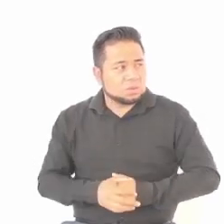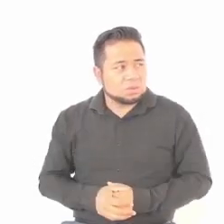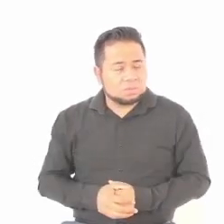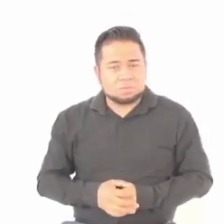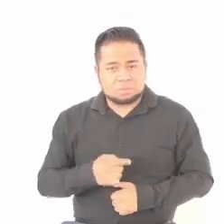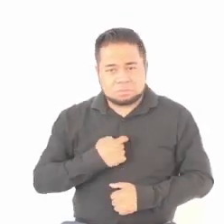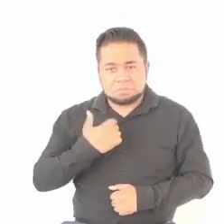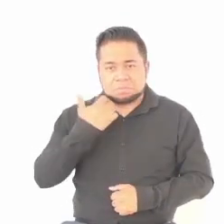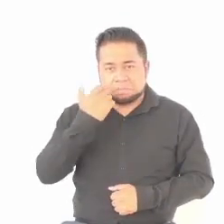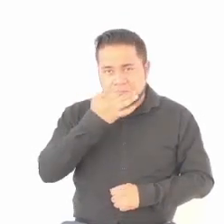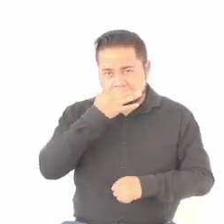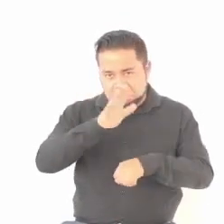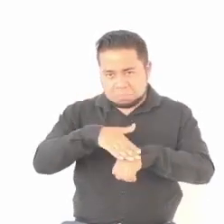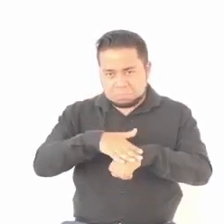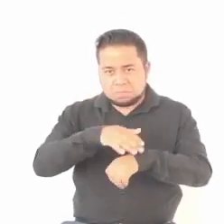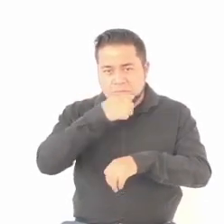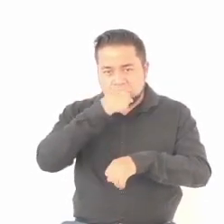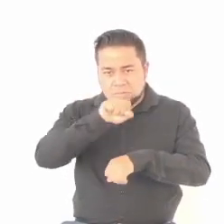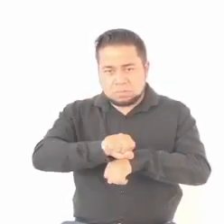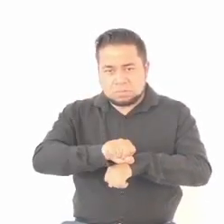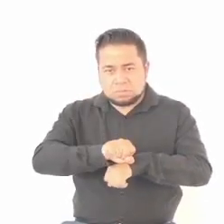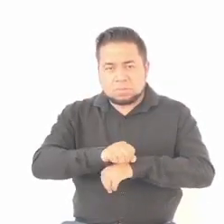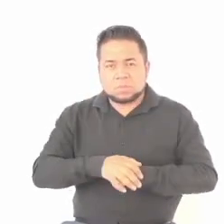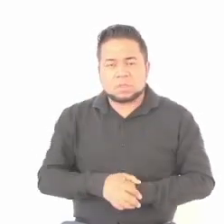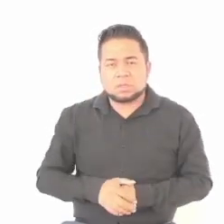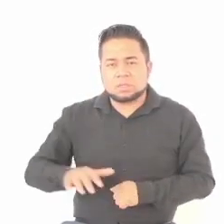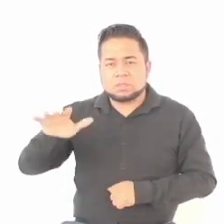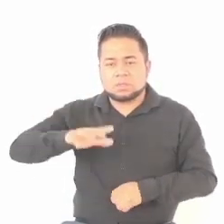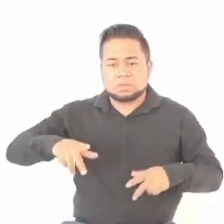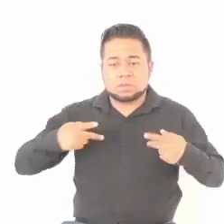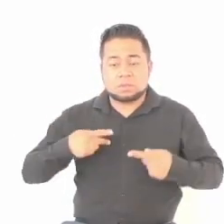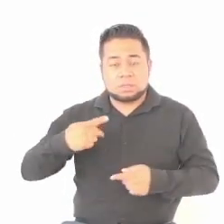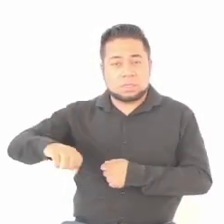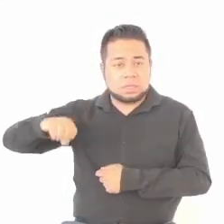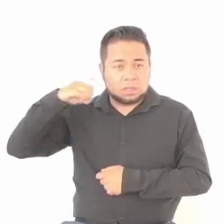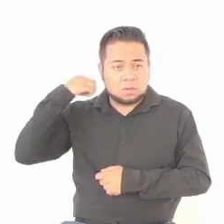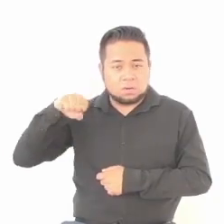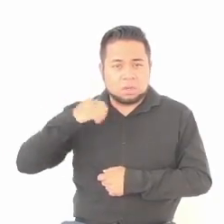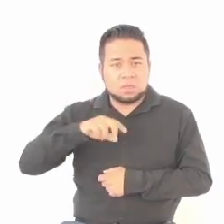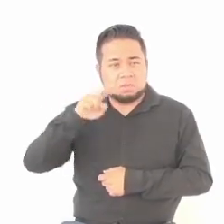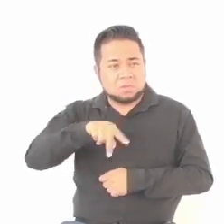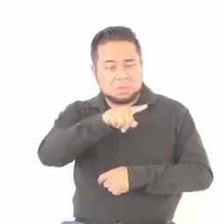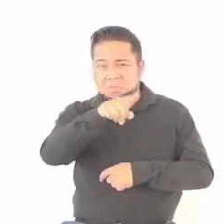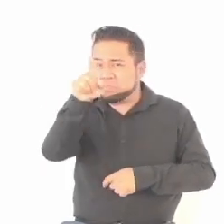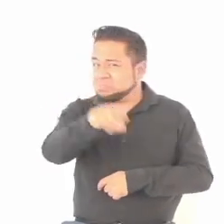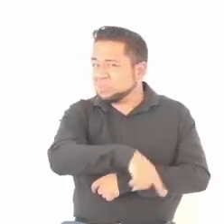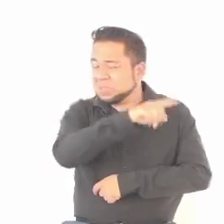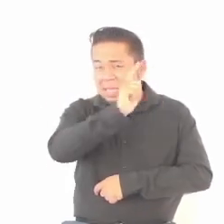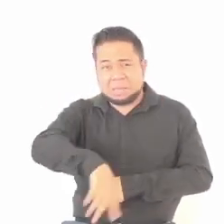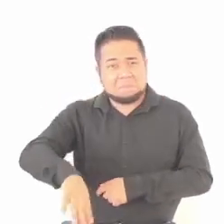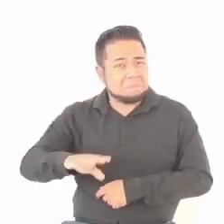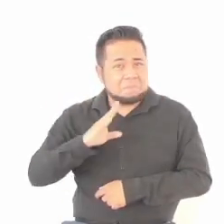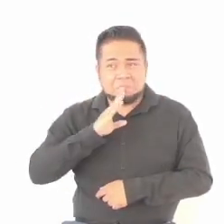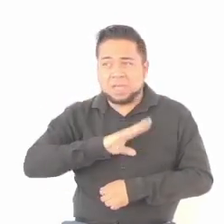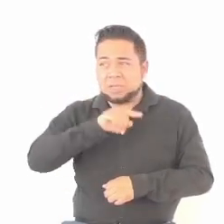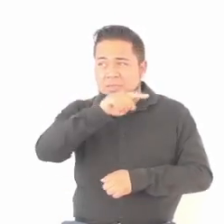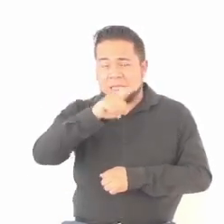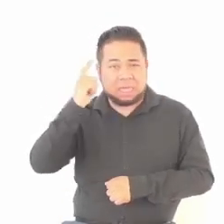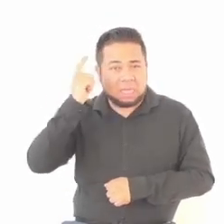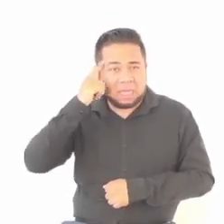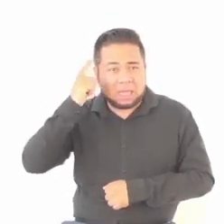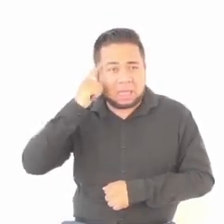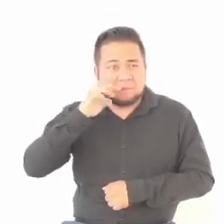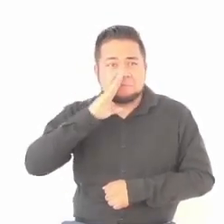Déjeme decirle, señor secretario, que el pueblo de Oaxaca lo reprueba, que el pueblo de Oaxaca